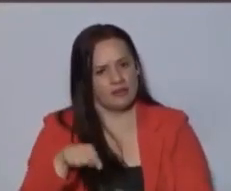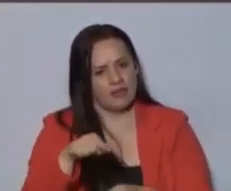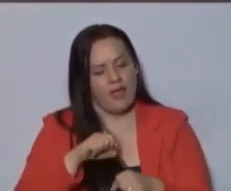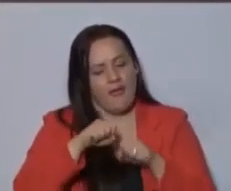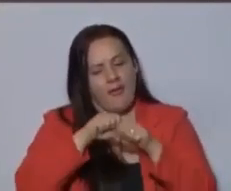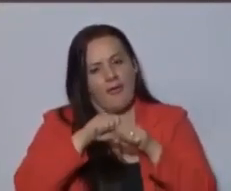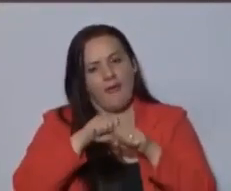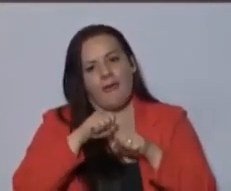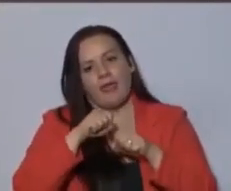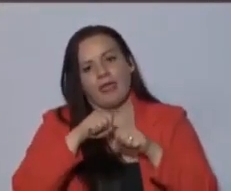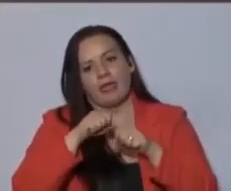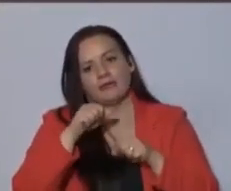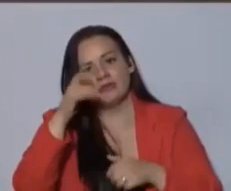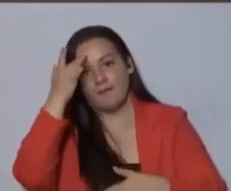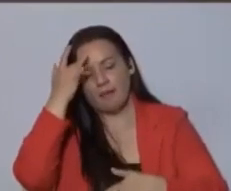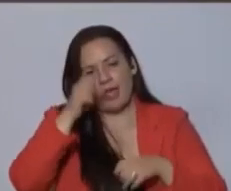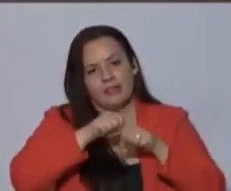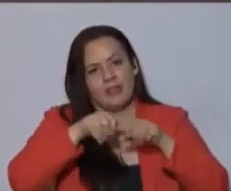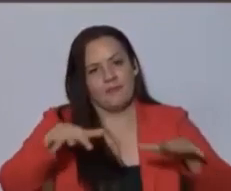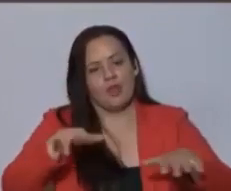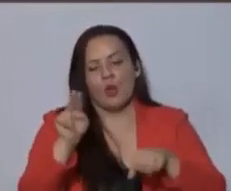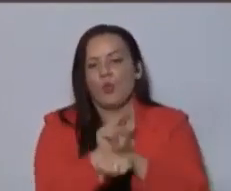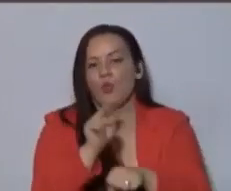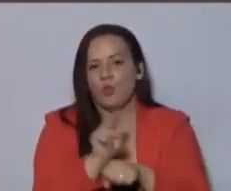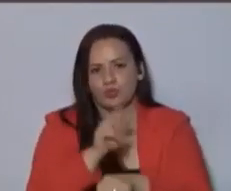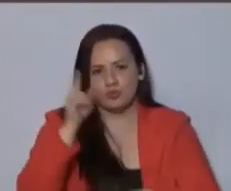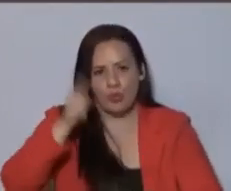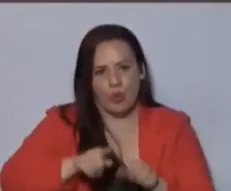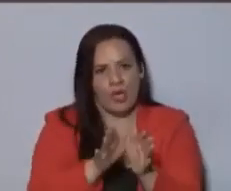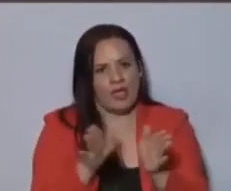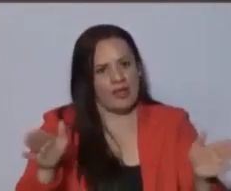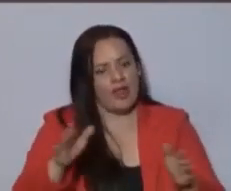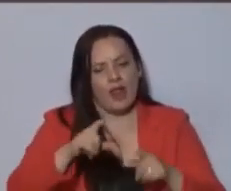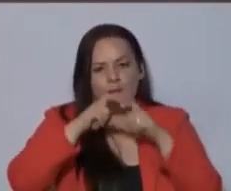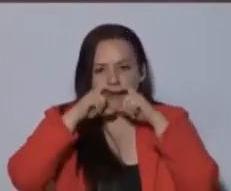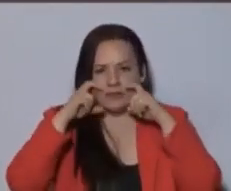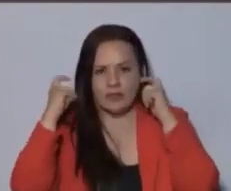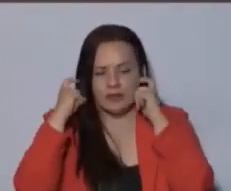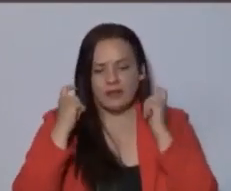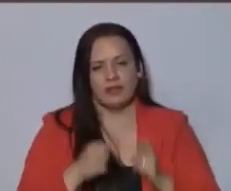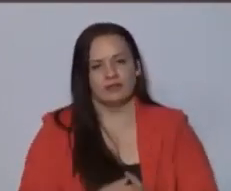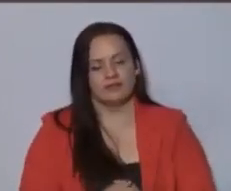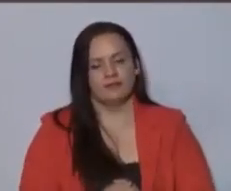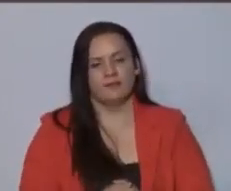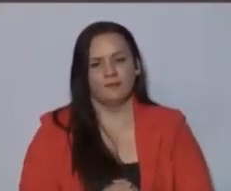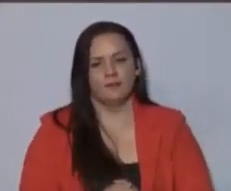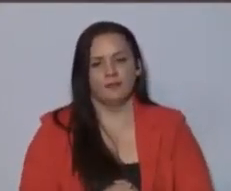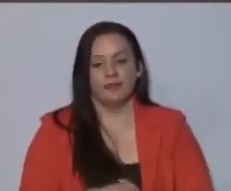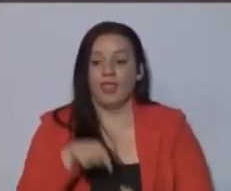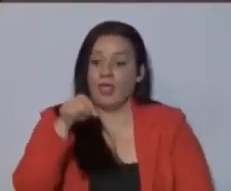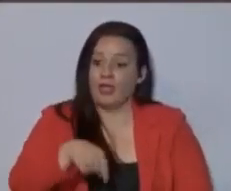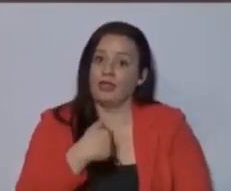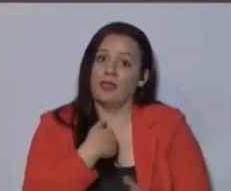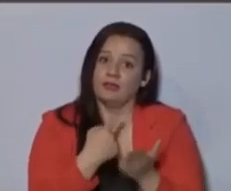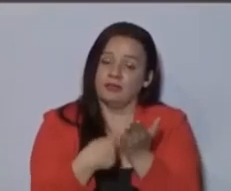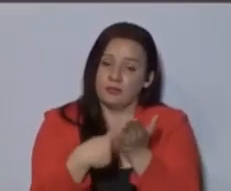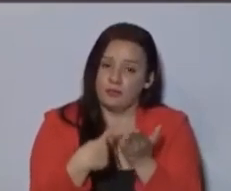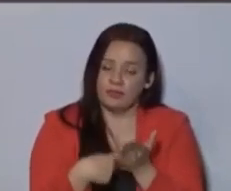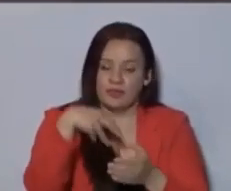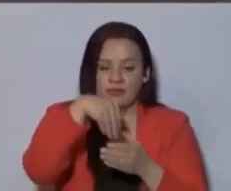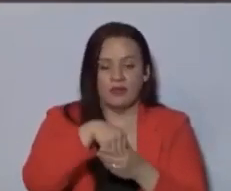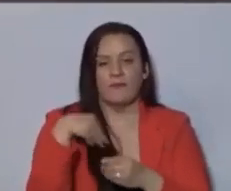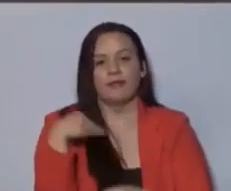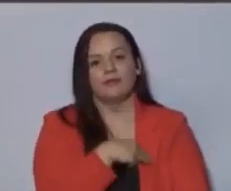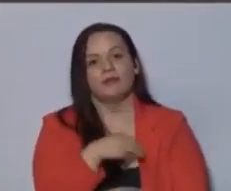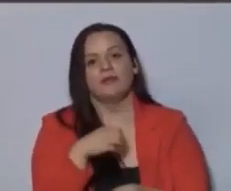uso generalizado, universal y obligatorio de las mascarillas. Y aquí hay una discusión interna en el Ministerio de